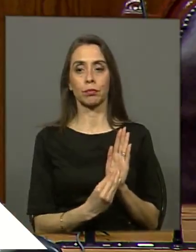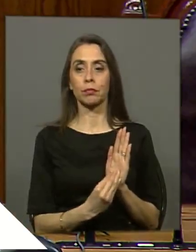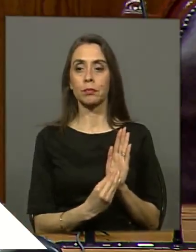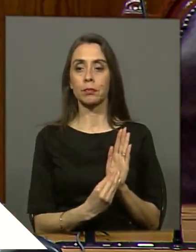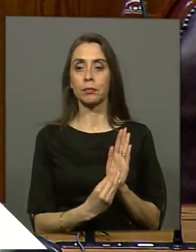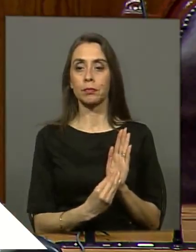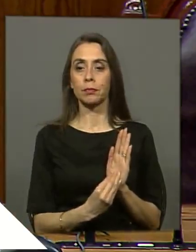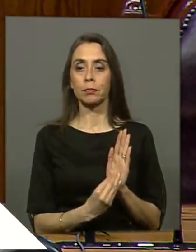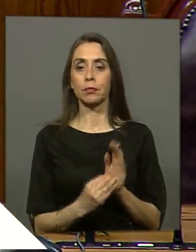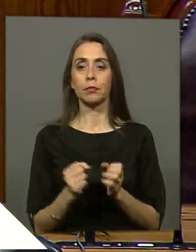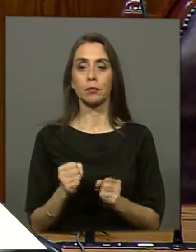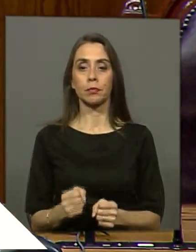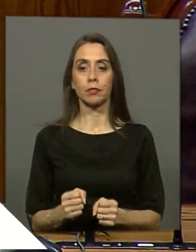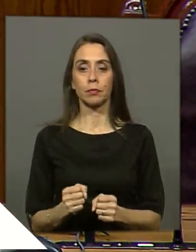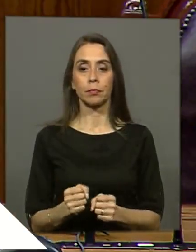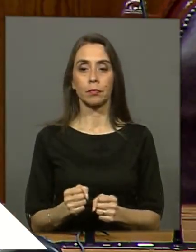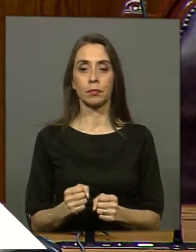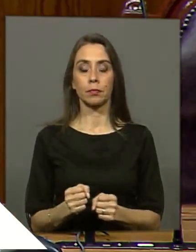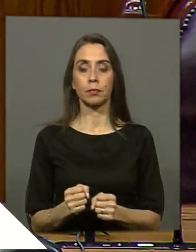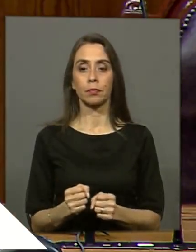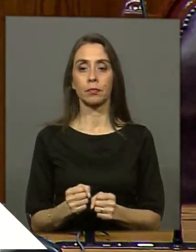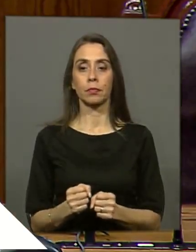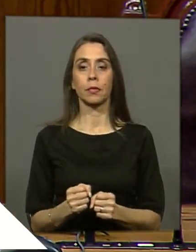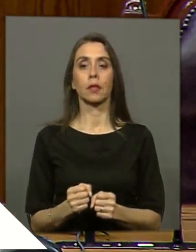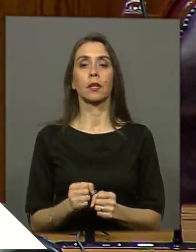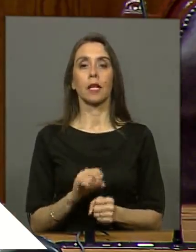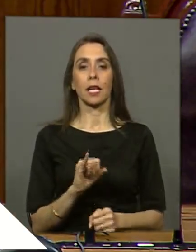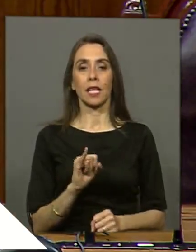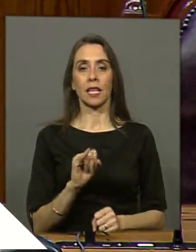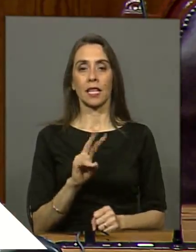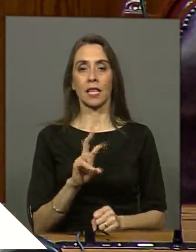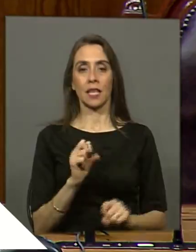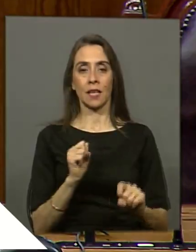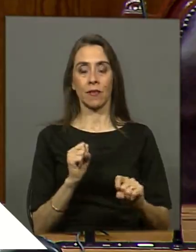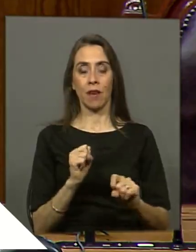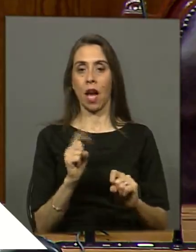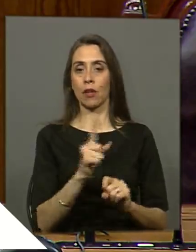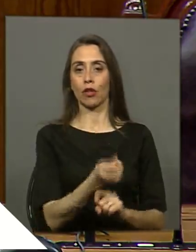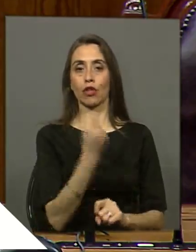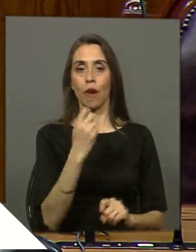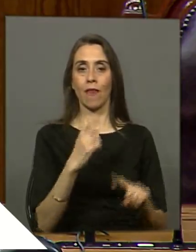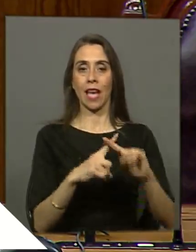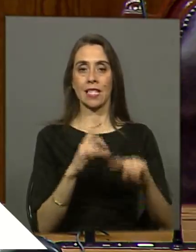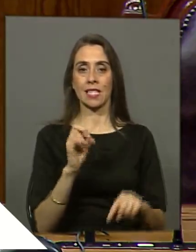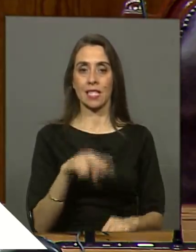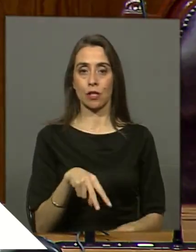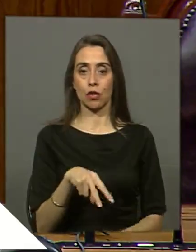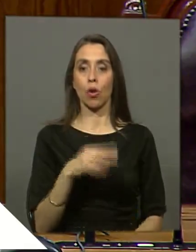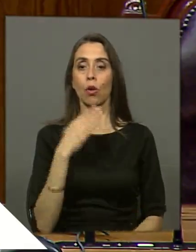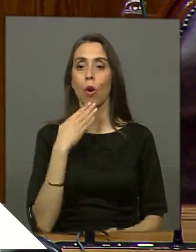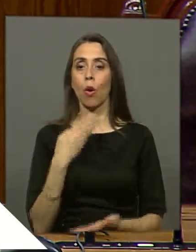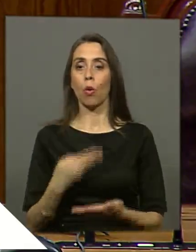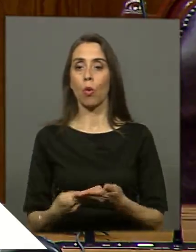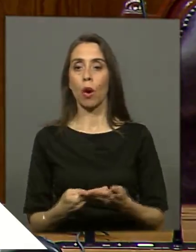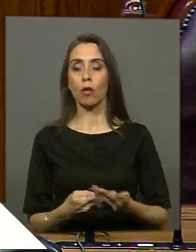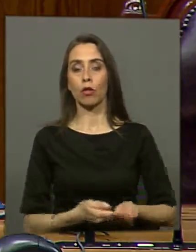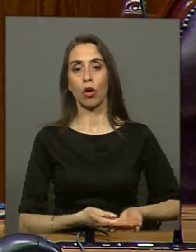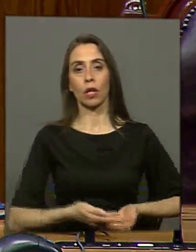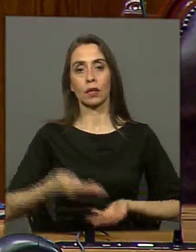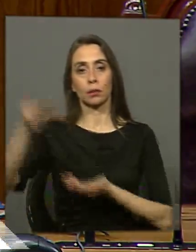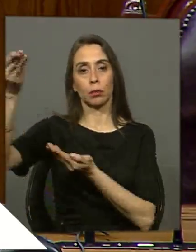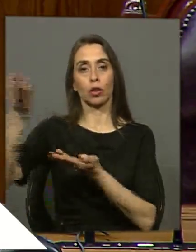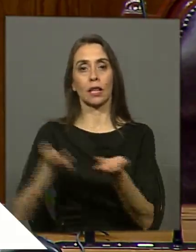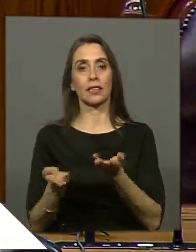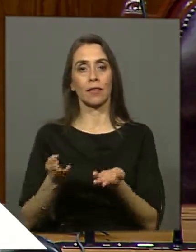con la posibilidad de tener la exención del IVA que considera el proyecto cuando se exporta un